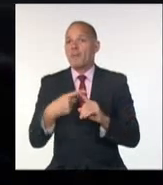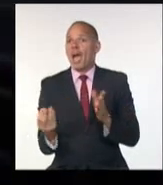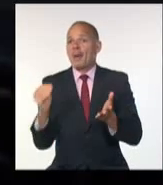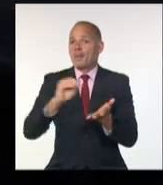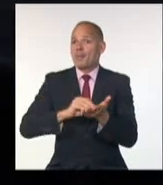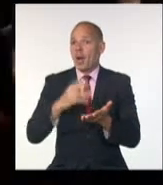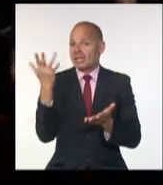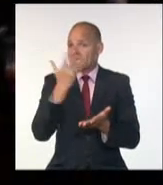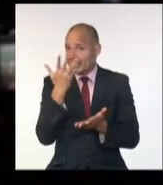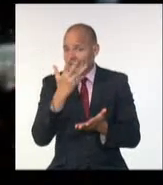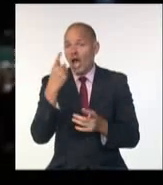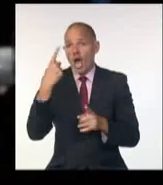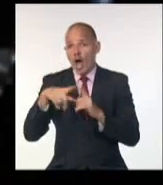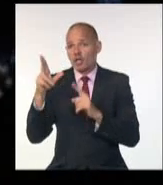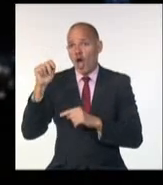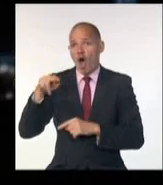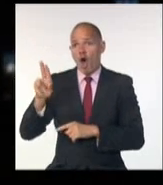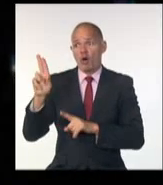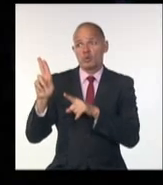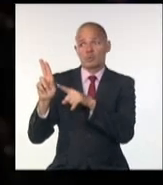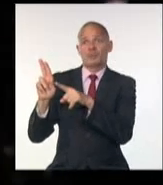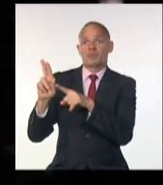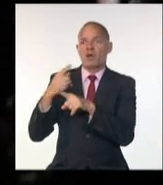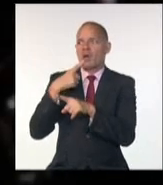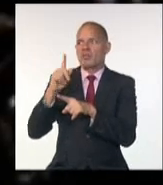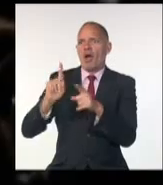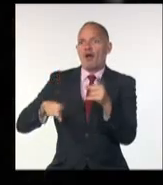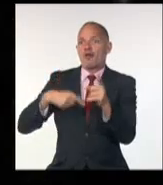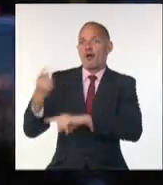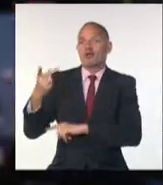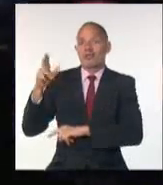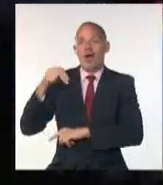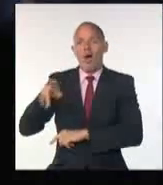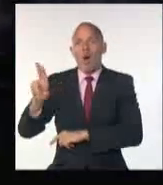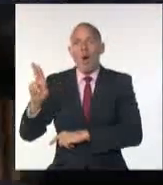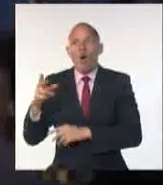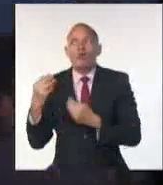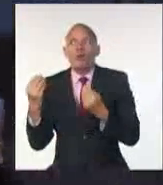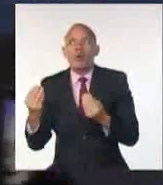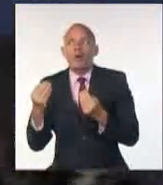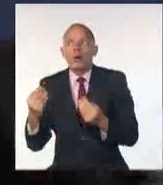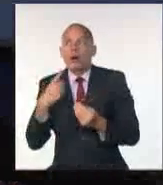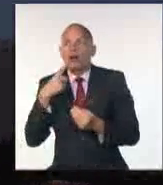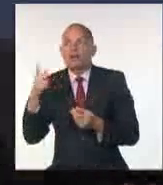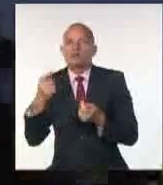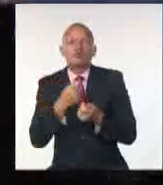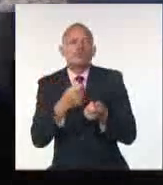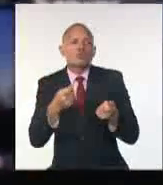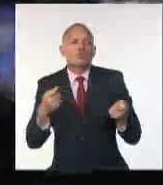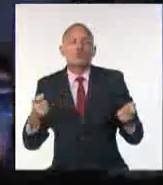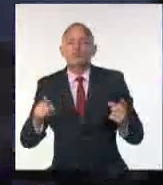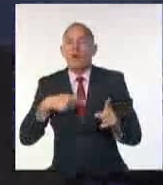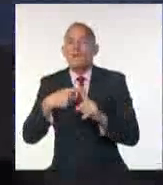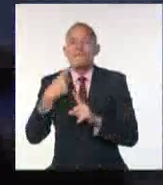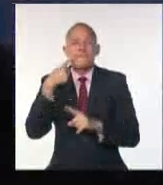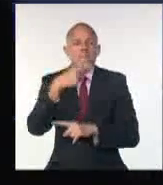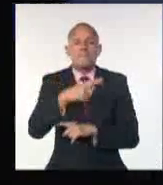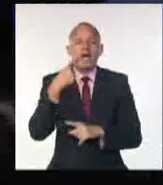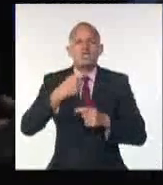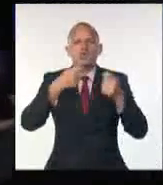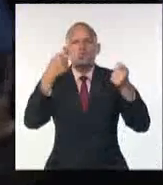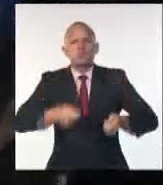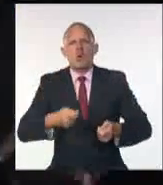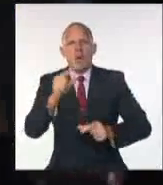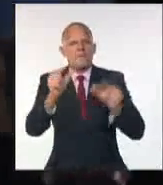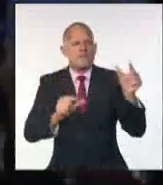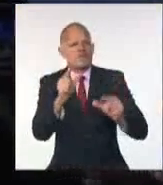la mismísima ONU, a la que acusó de imponer una ideología, políticas colectivistas y un modo de vida determinado que atenta